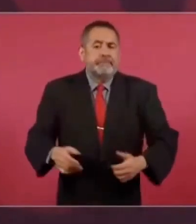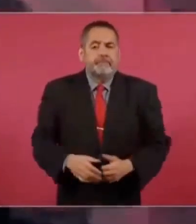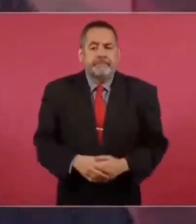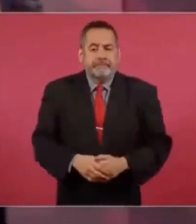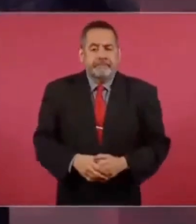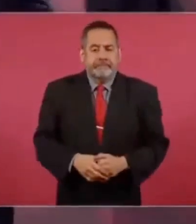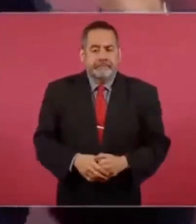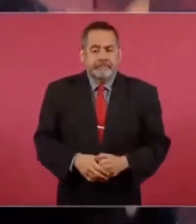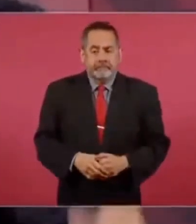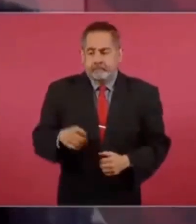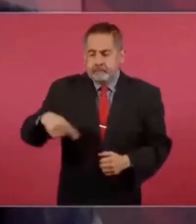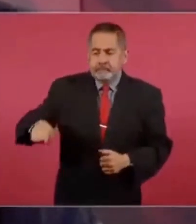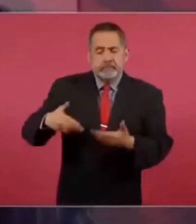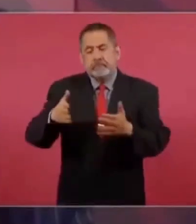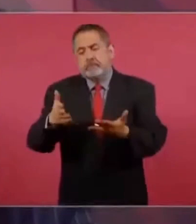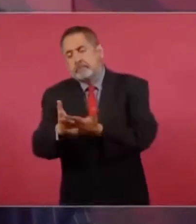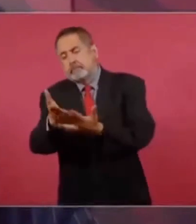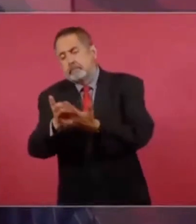El cómo hacerle.